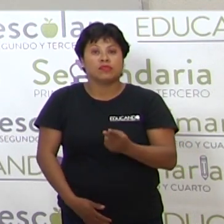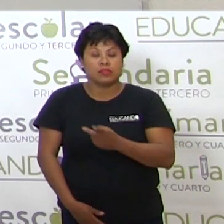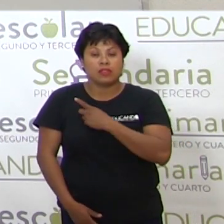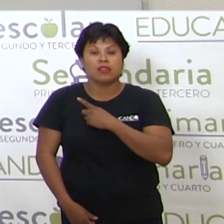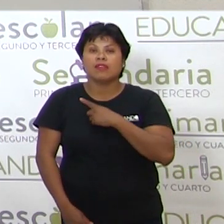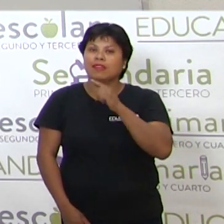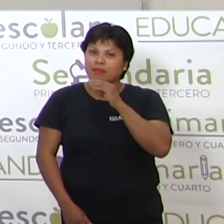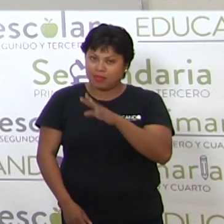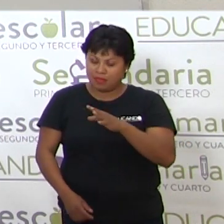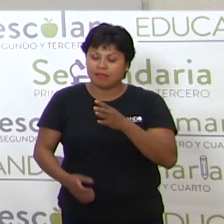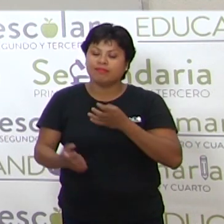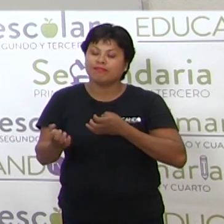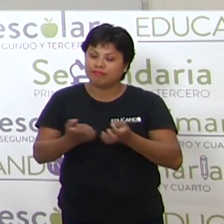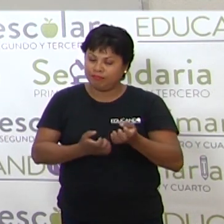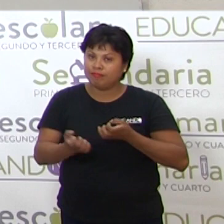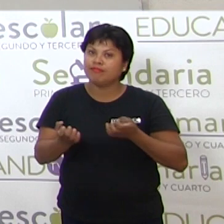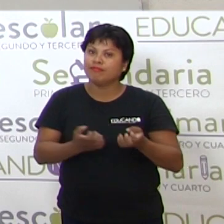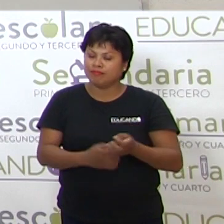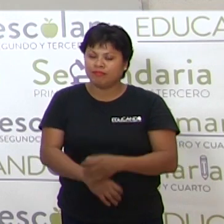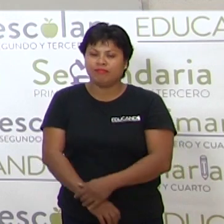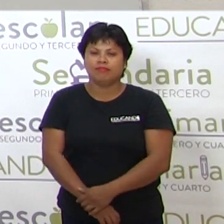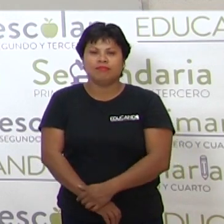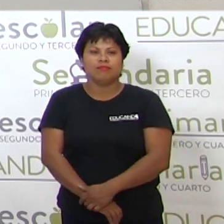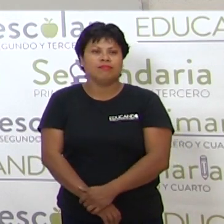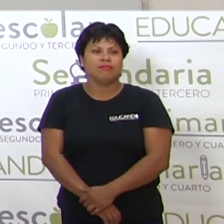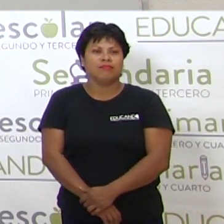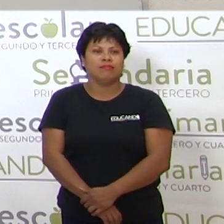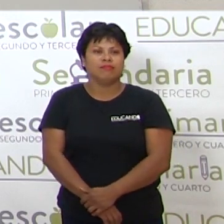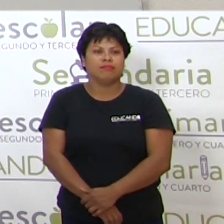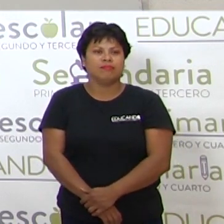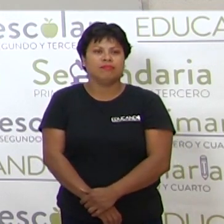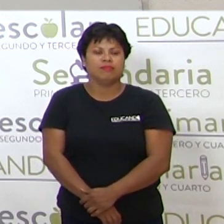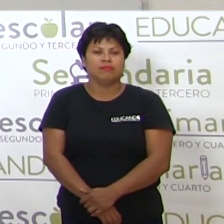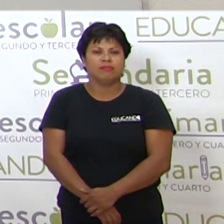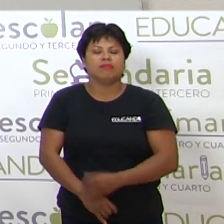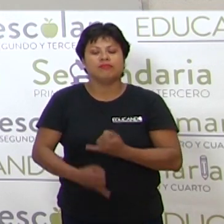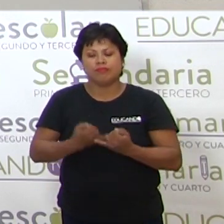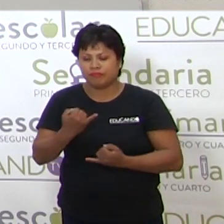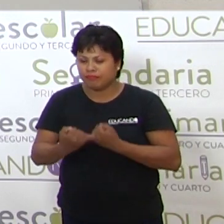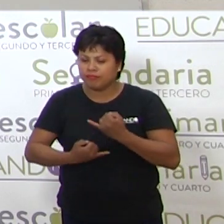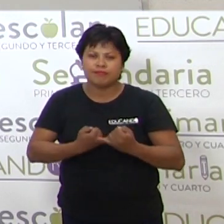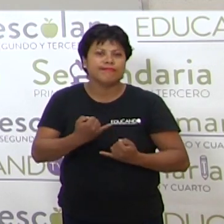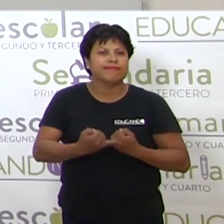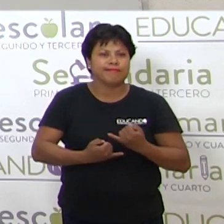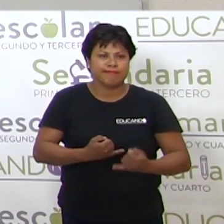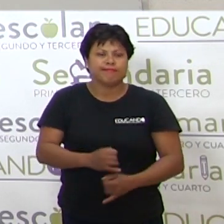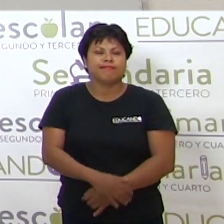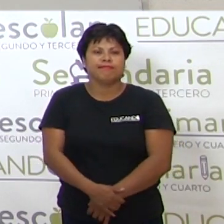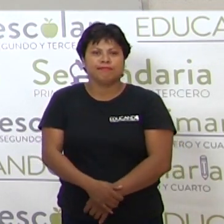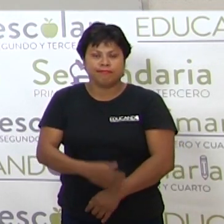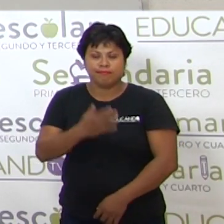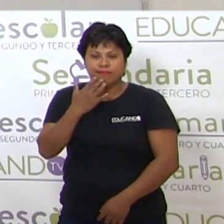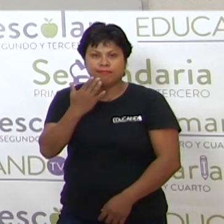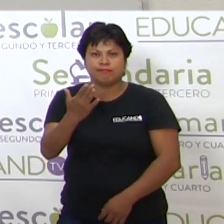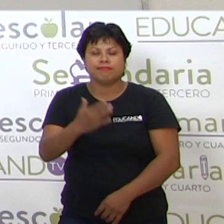clase de física verdad en educación física jugamos bien